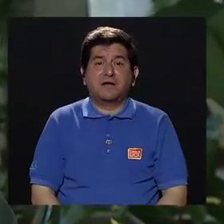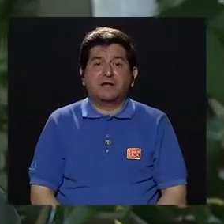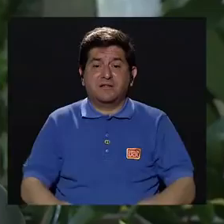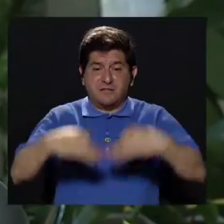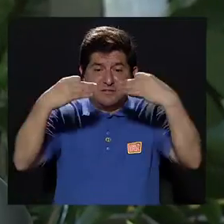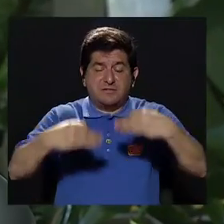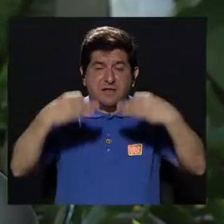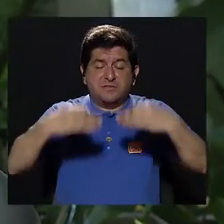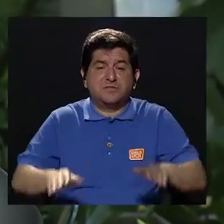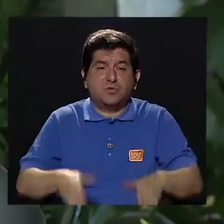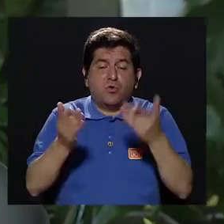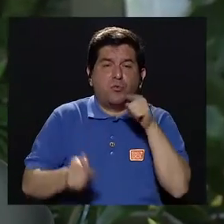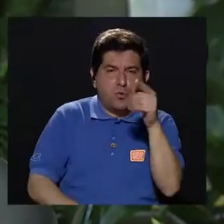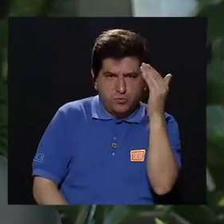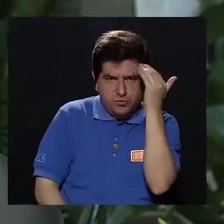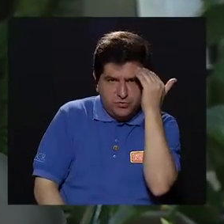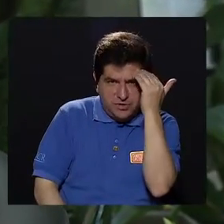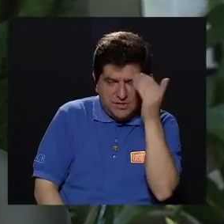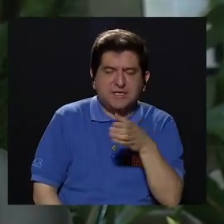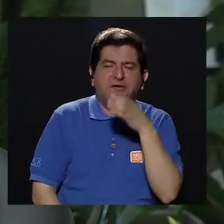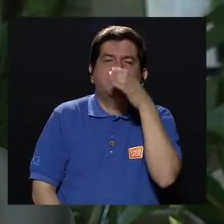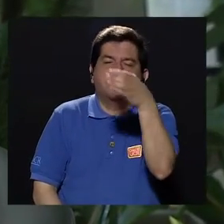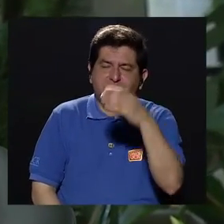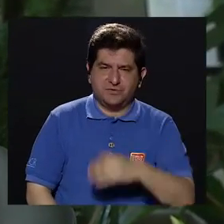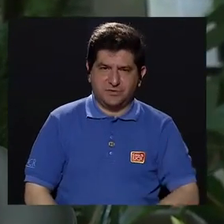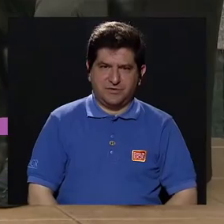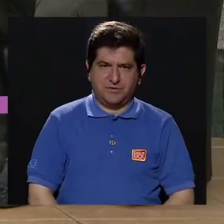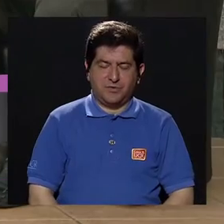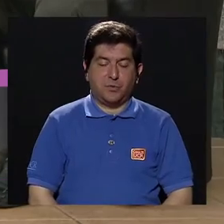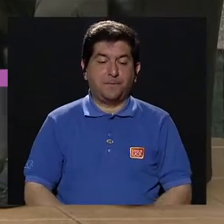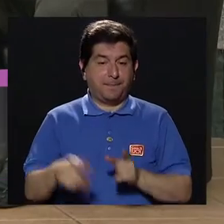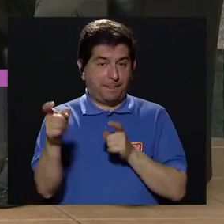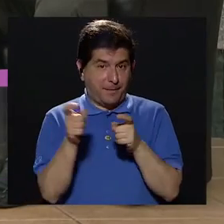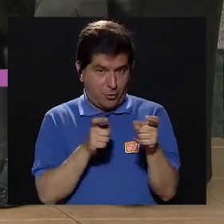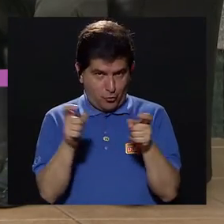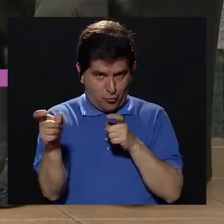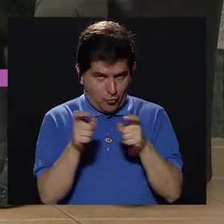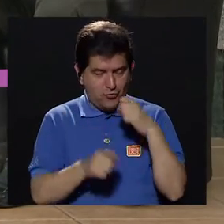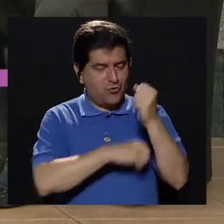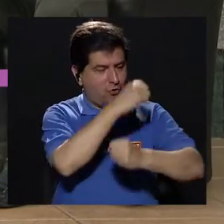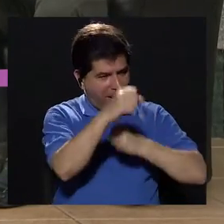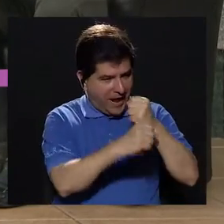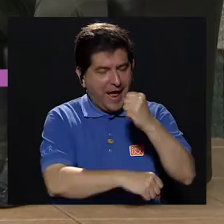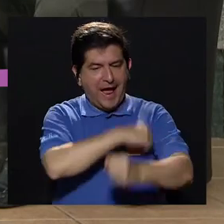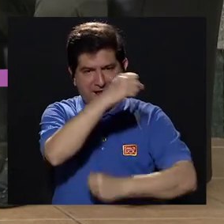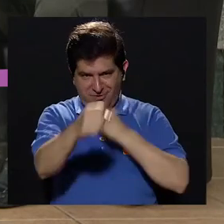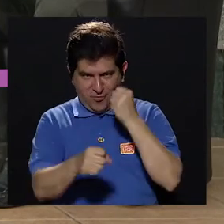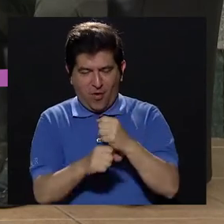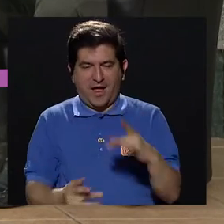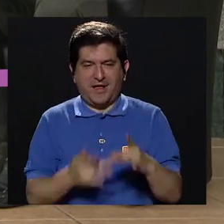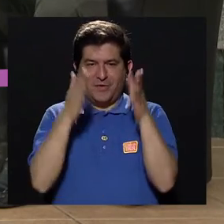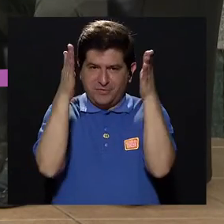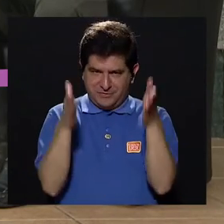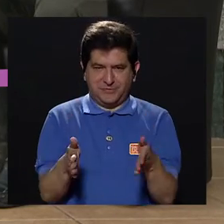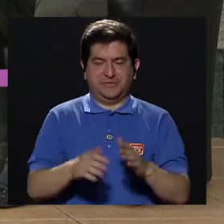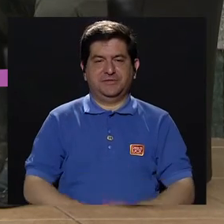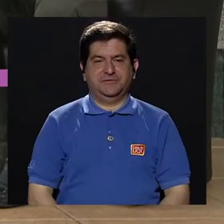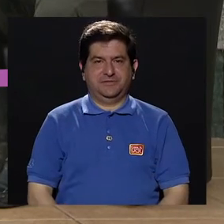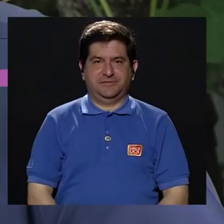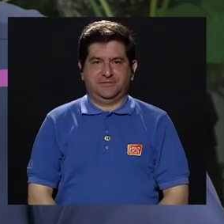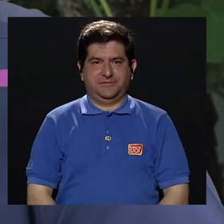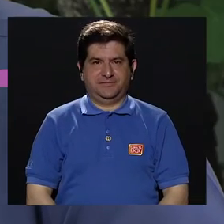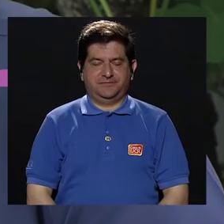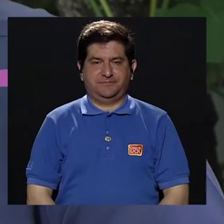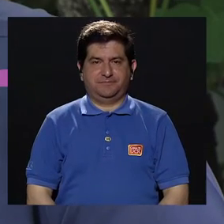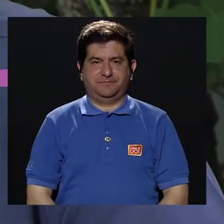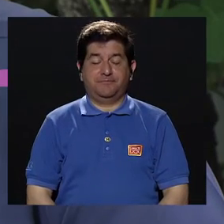ustedes también desde sus conocimientos recomiendan? Bueno, tener un control anual con el especialista,